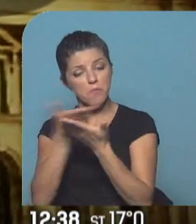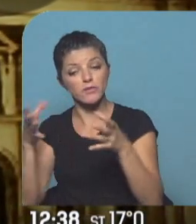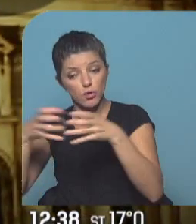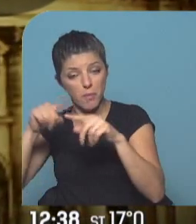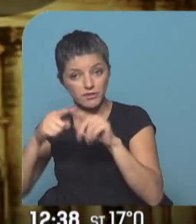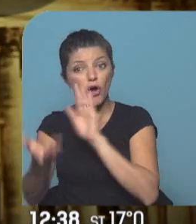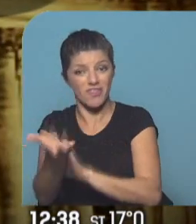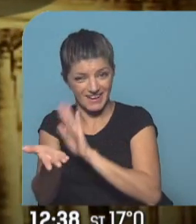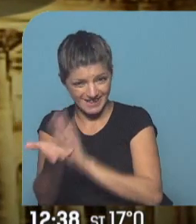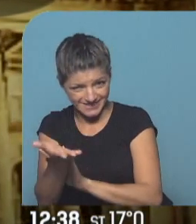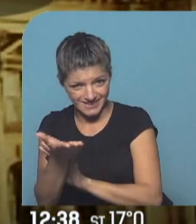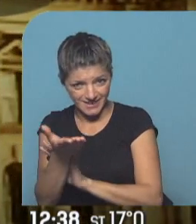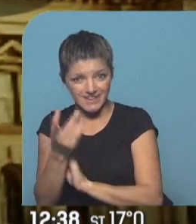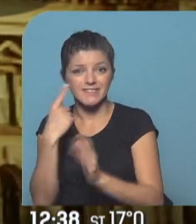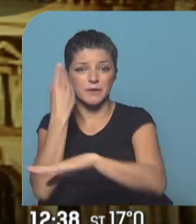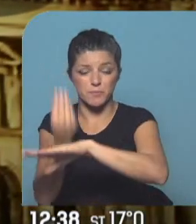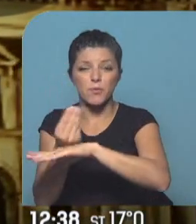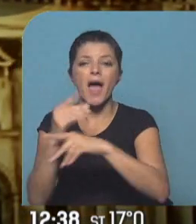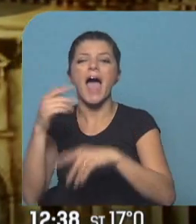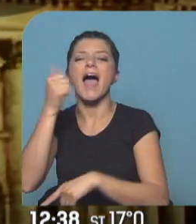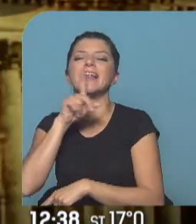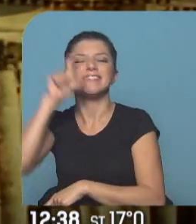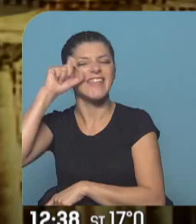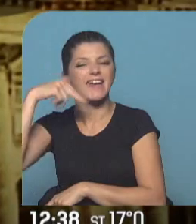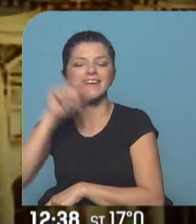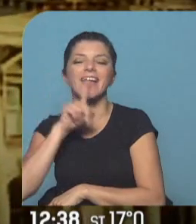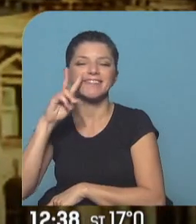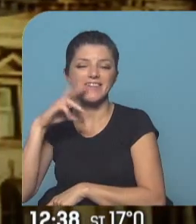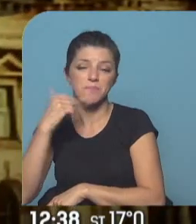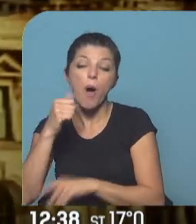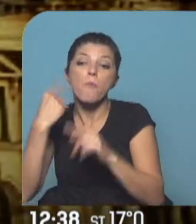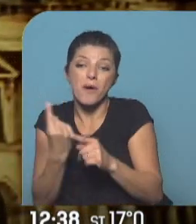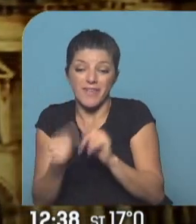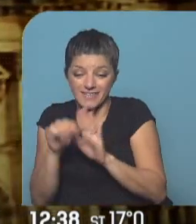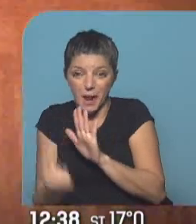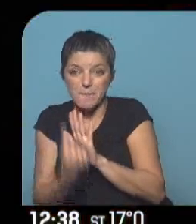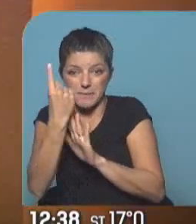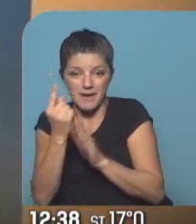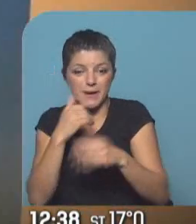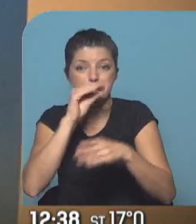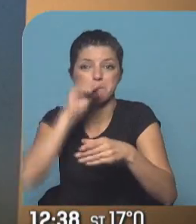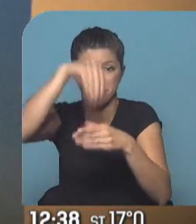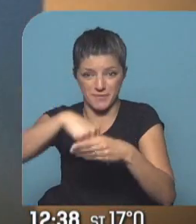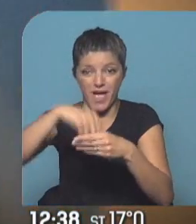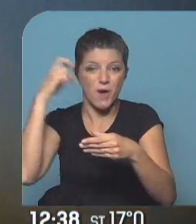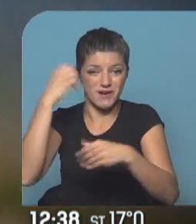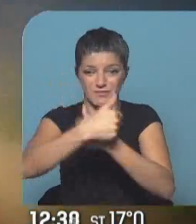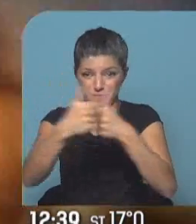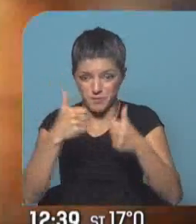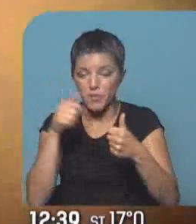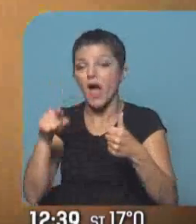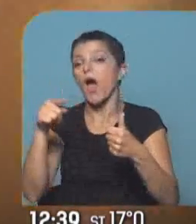derecha, representada por Alternativa para Alemania, podría llegar por primera vez al Bundestag, siendo la preferencia de